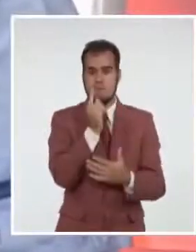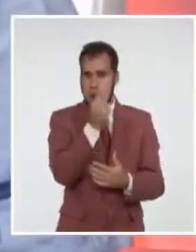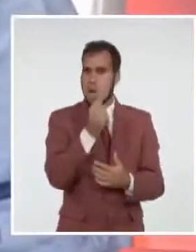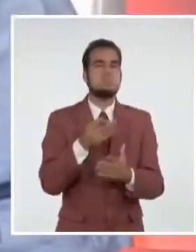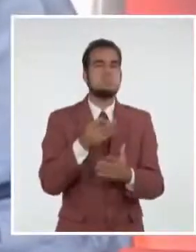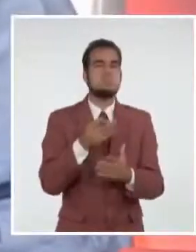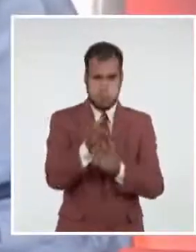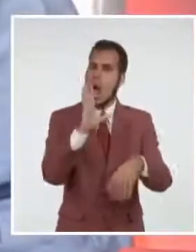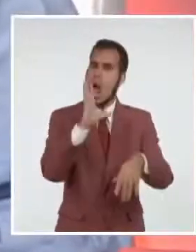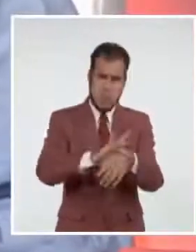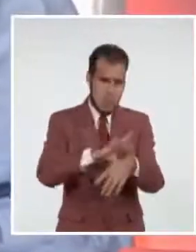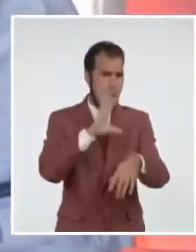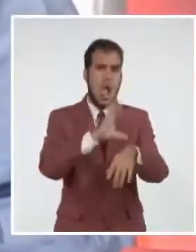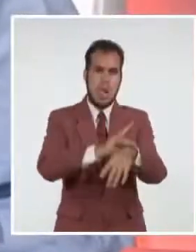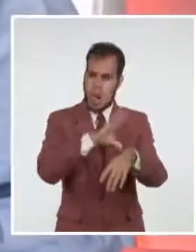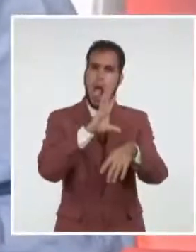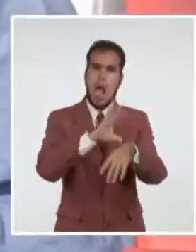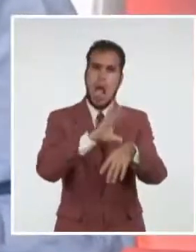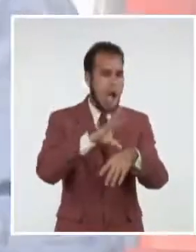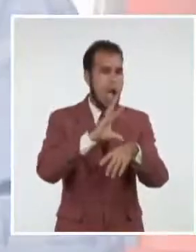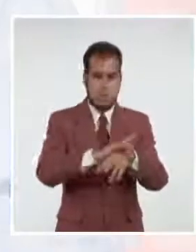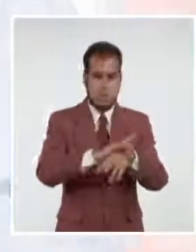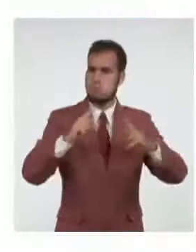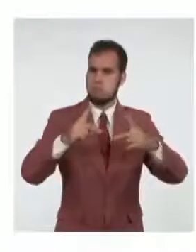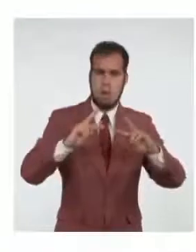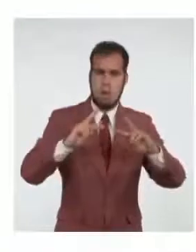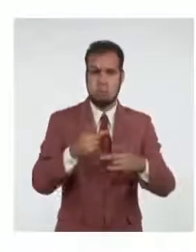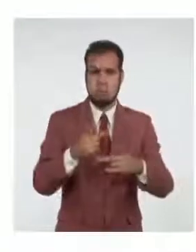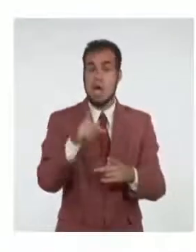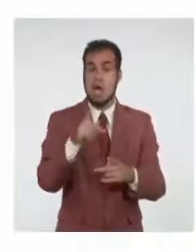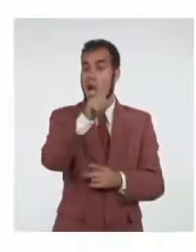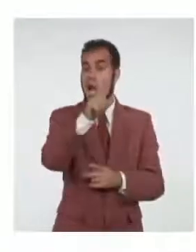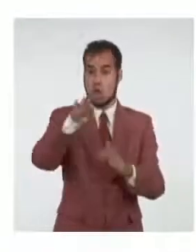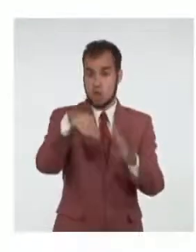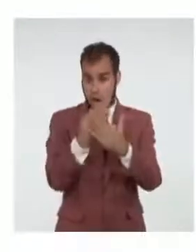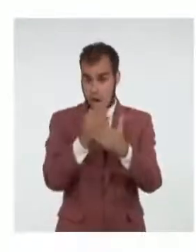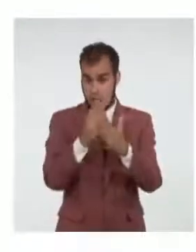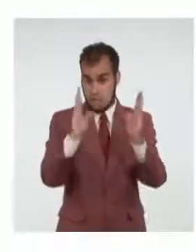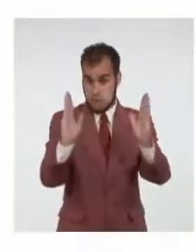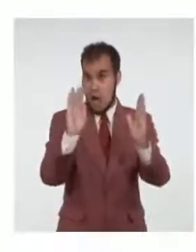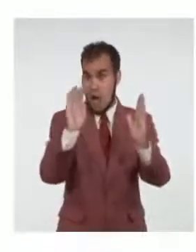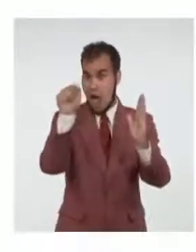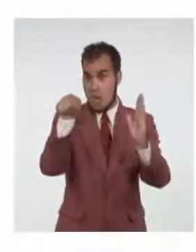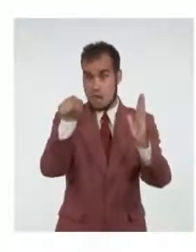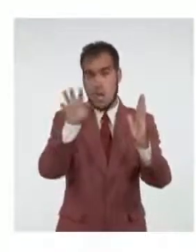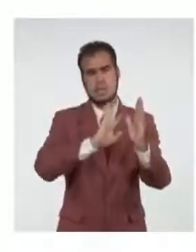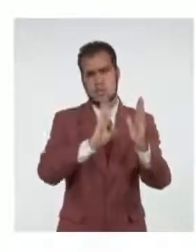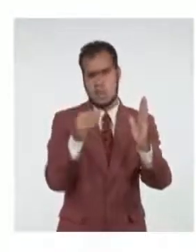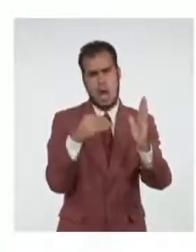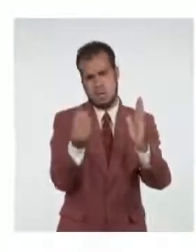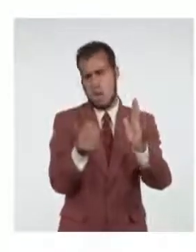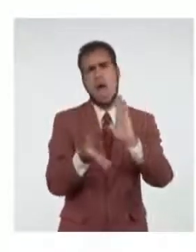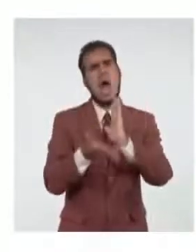positivo. En ese caso, al 14 día, se le da el alta porque realmente se ha